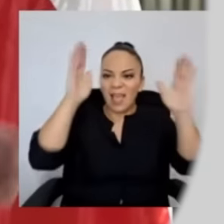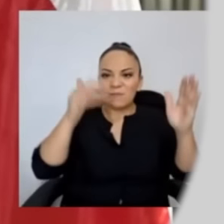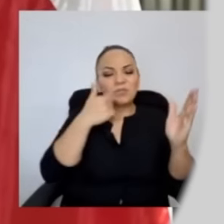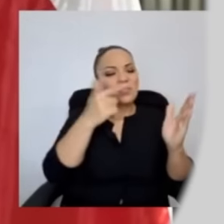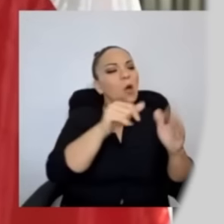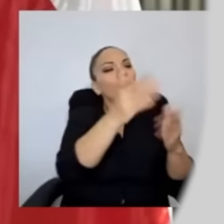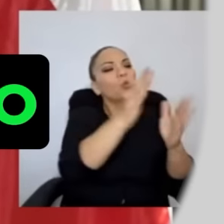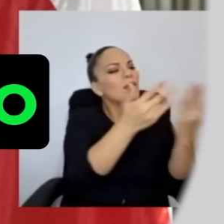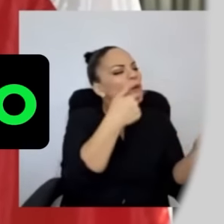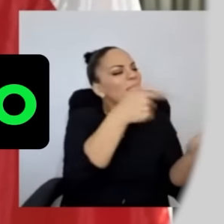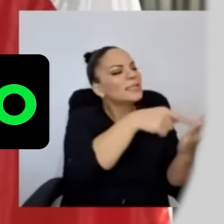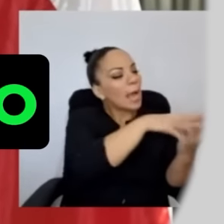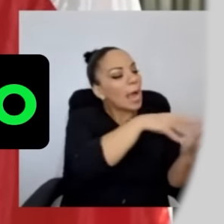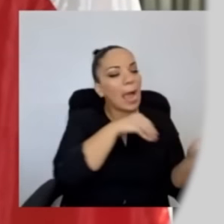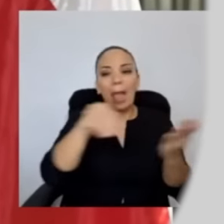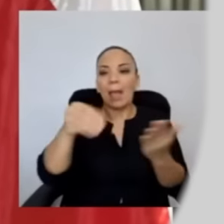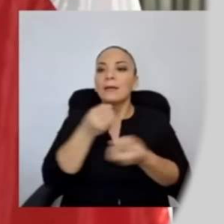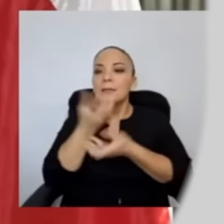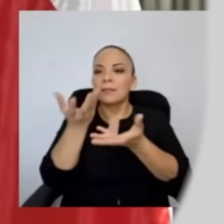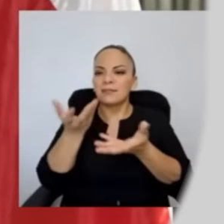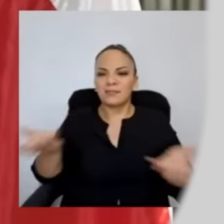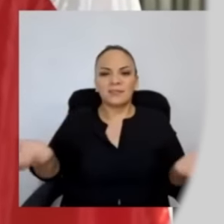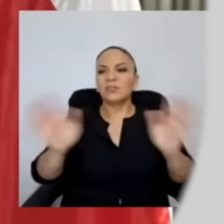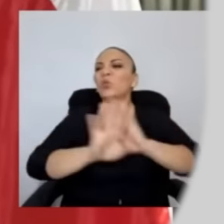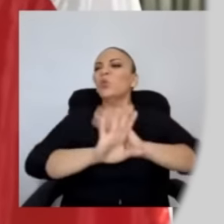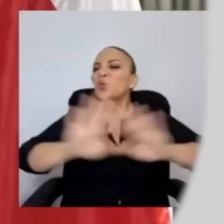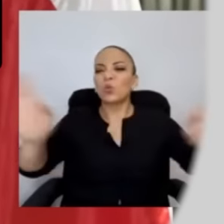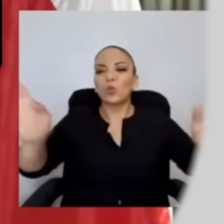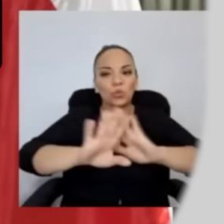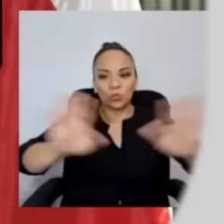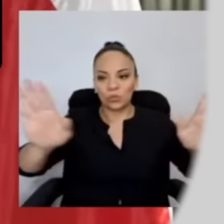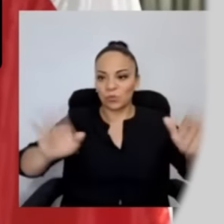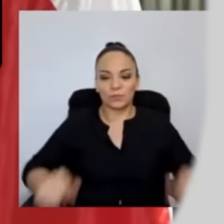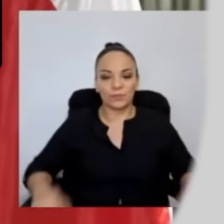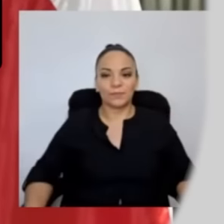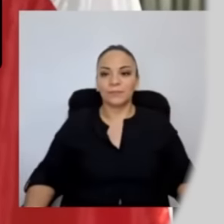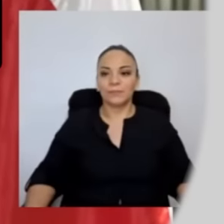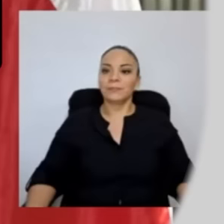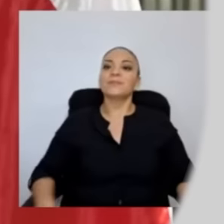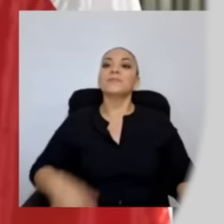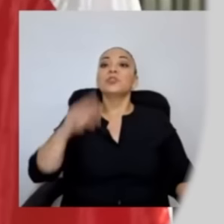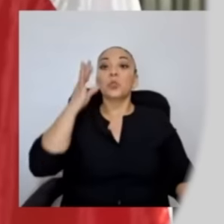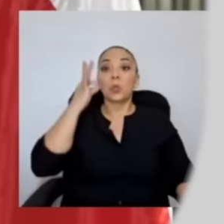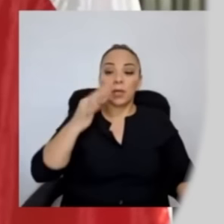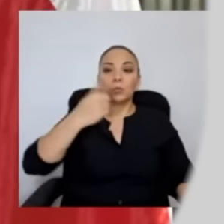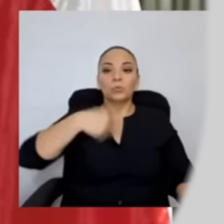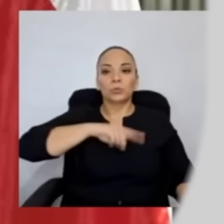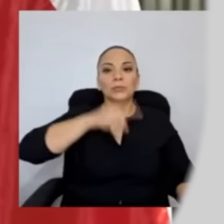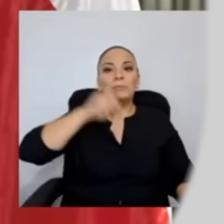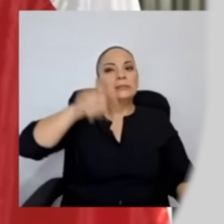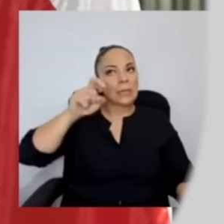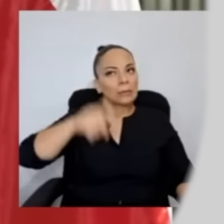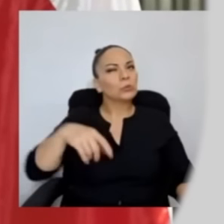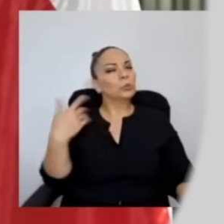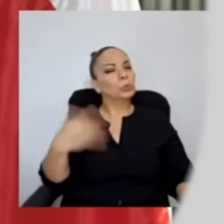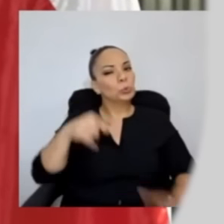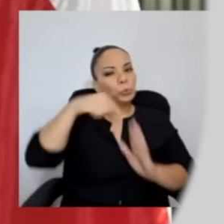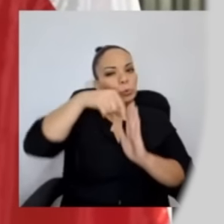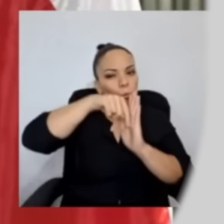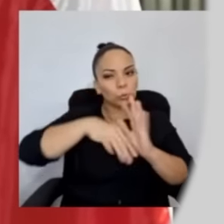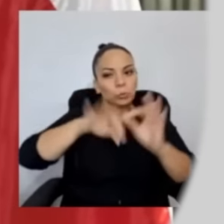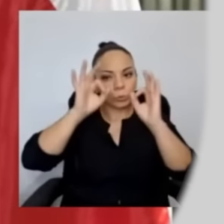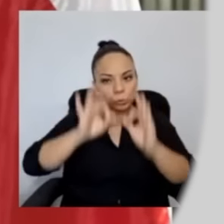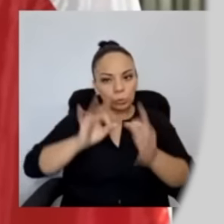libro? No, no, no, no, no. Yo creo que necesitamos hacernos preguntas muy profundas y que